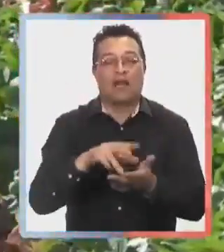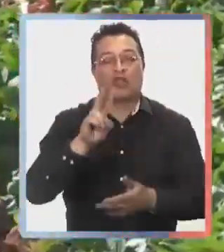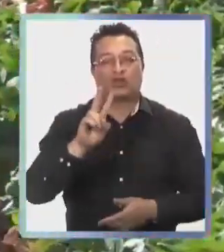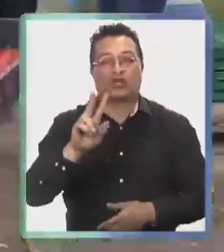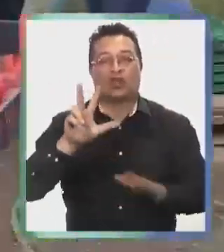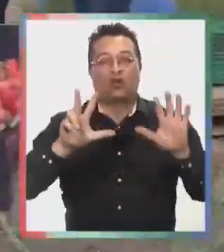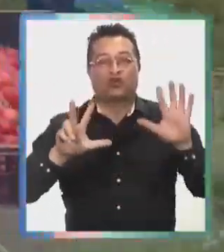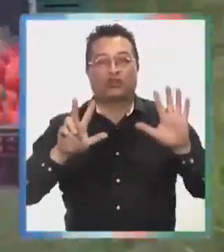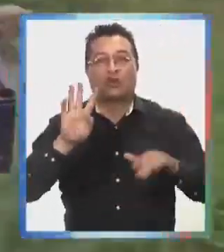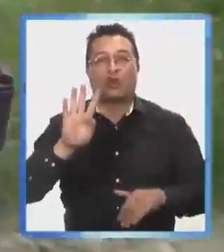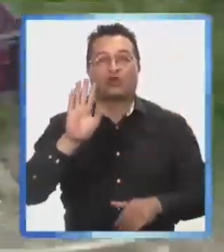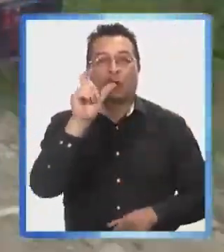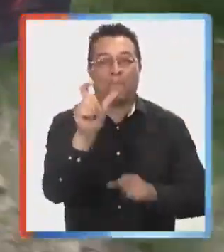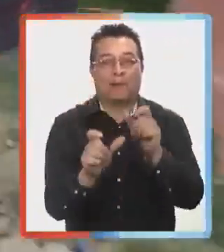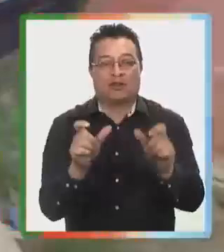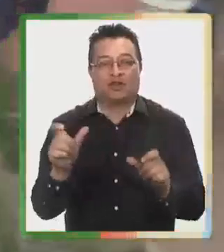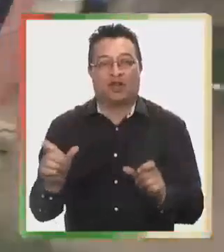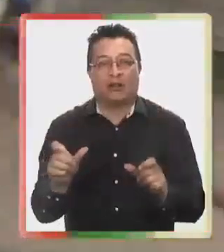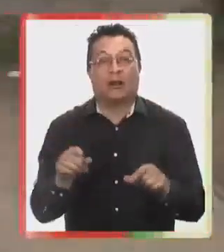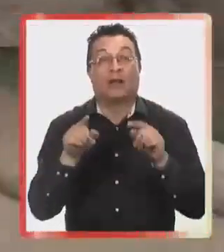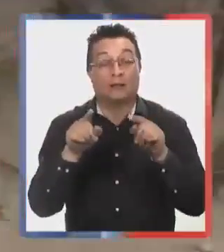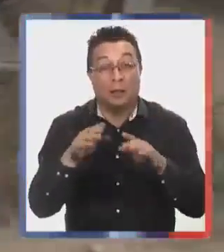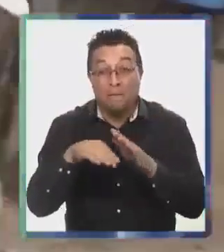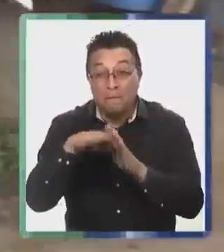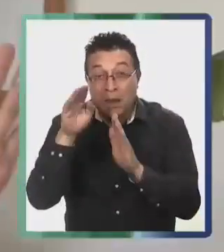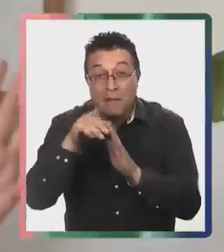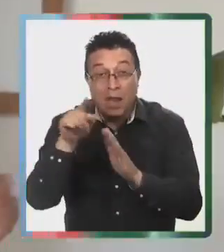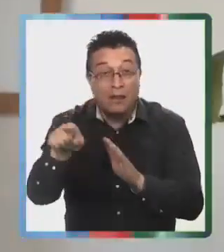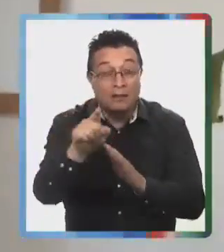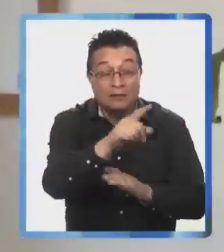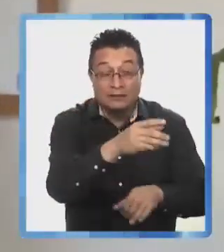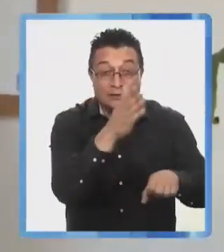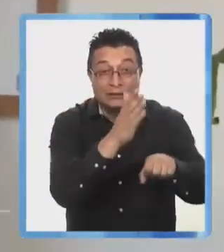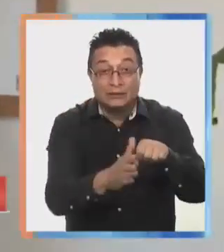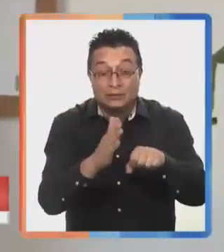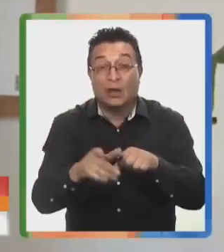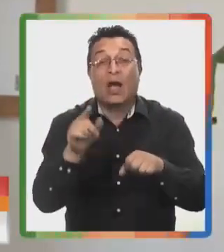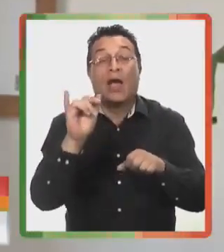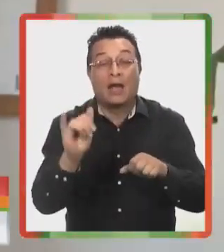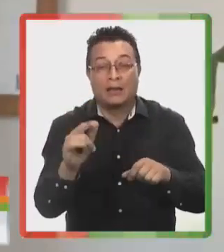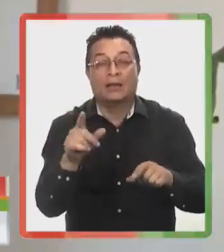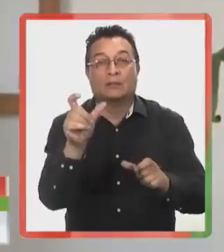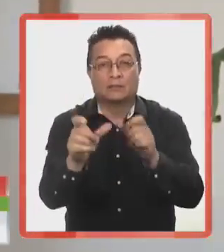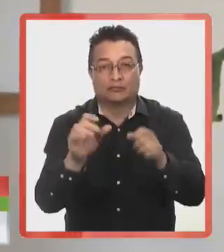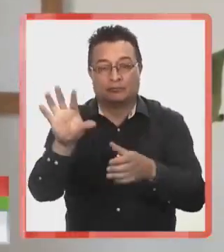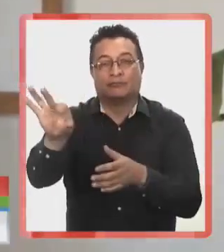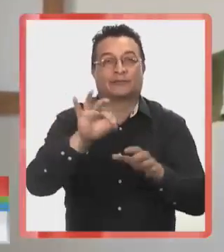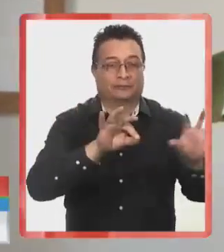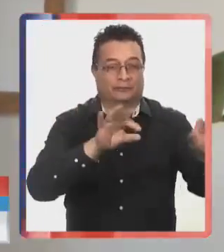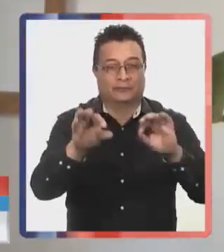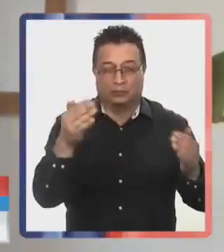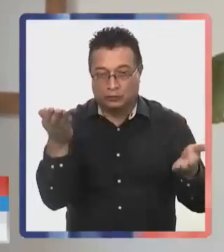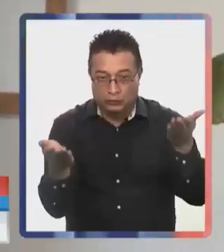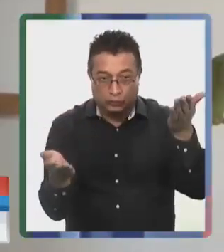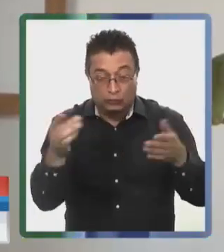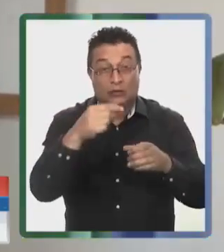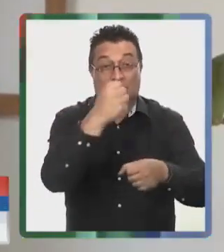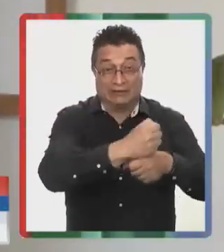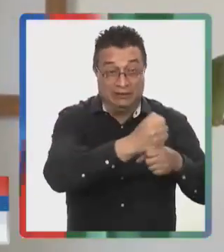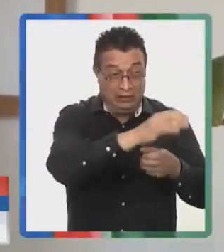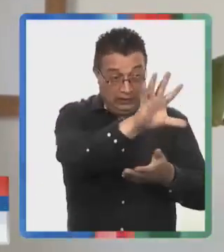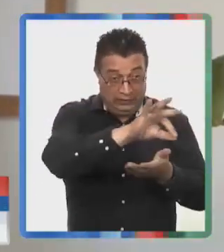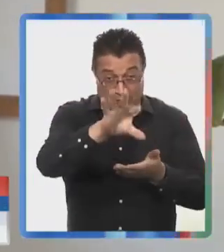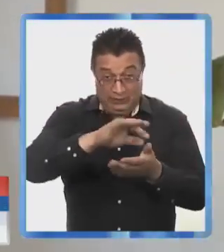25.284 personas. Tiene dos variables principales, que son la tasa de ocupados y la tasa de la fuerza de trabajo. La tasa de ocupados